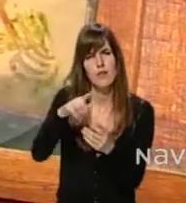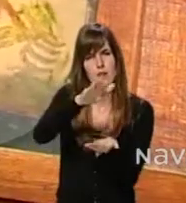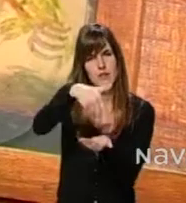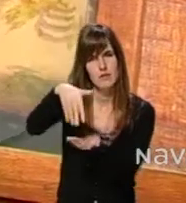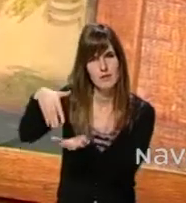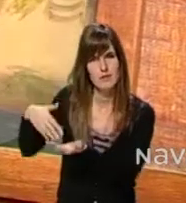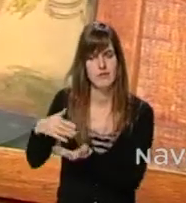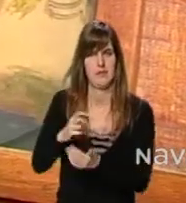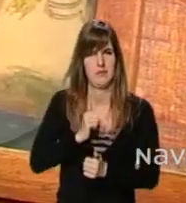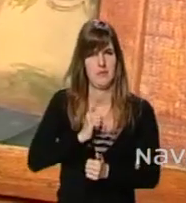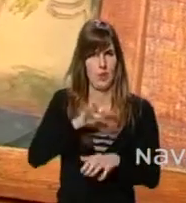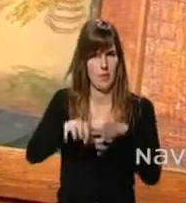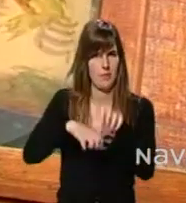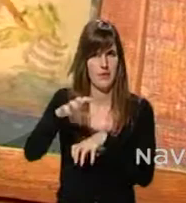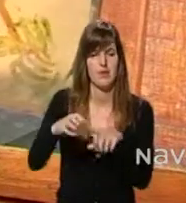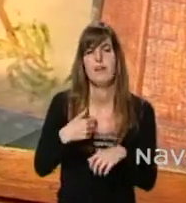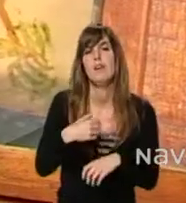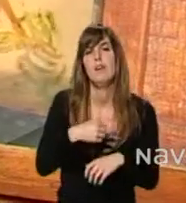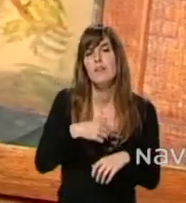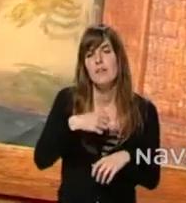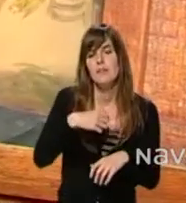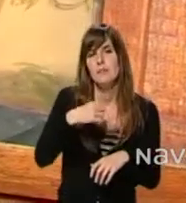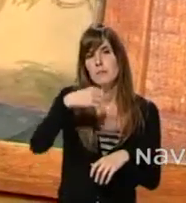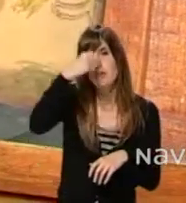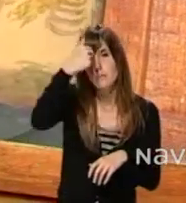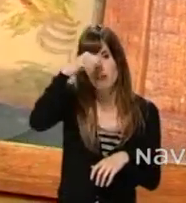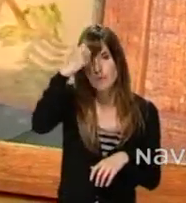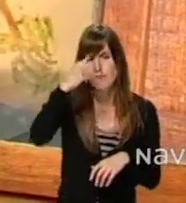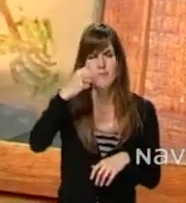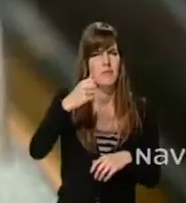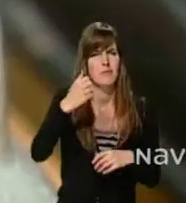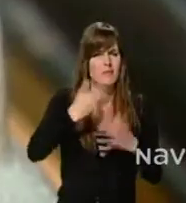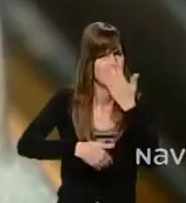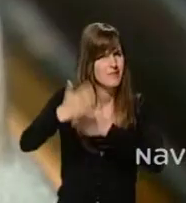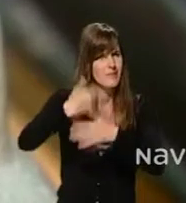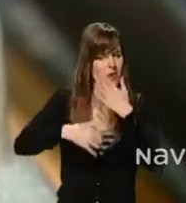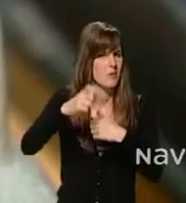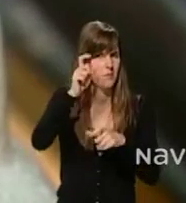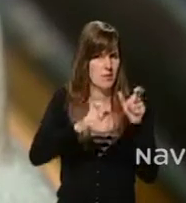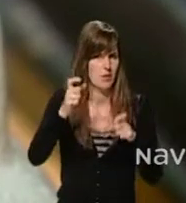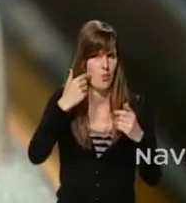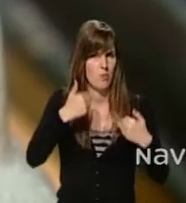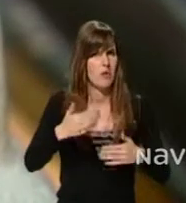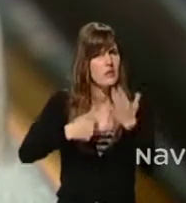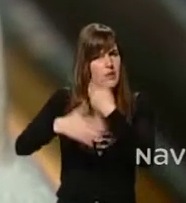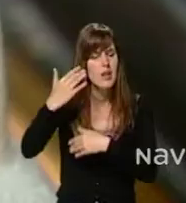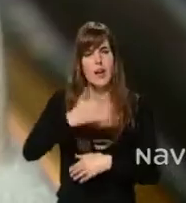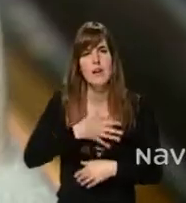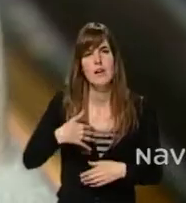El hombre desde la más tierna infancia, allá por las cavernas, intentó mostrar el mundo que le rodeaba a través de la